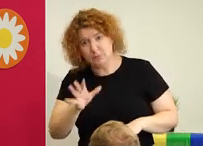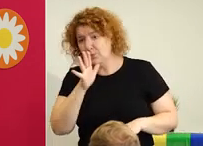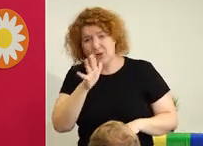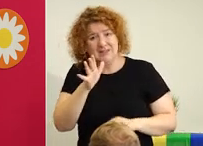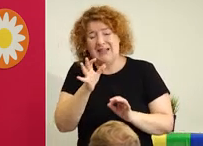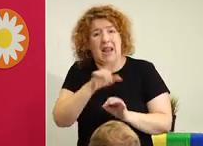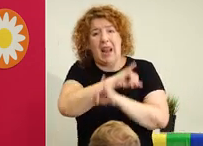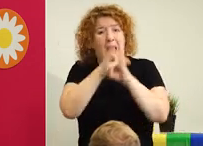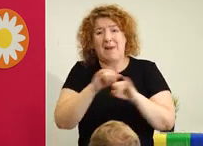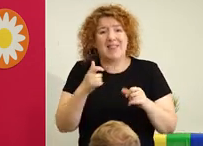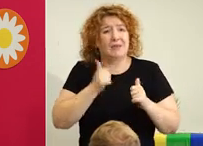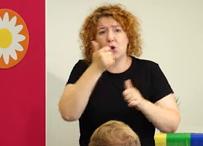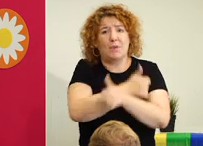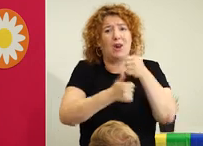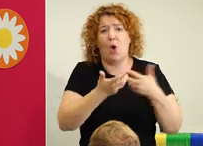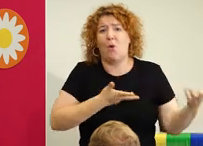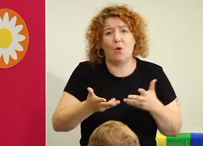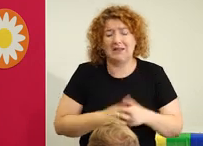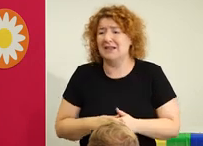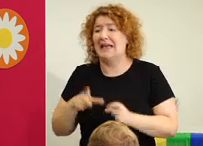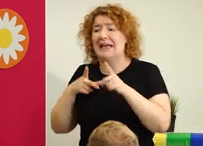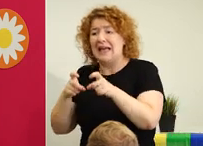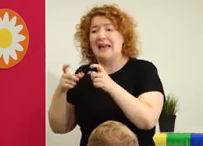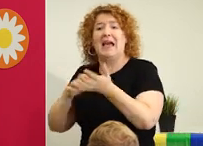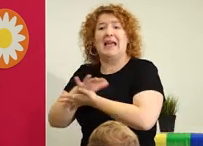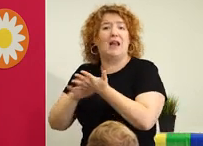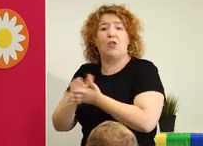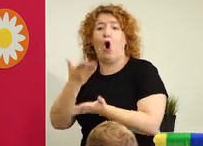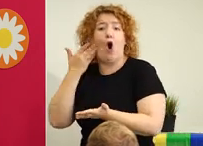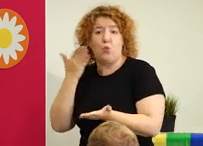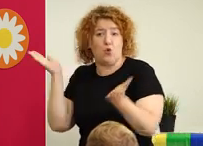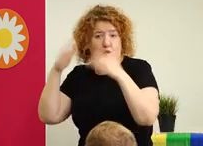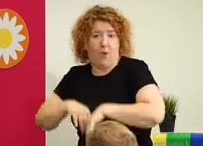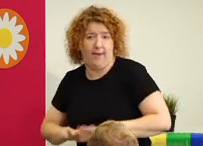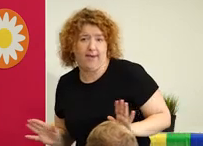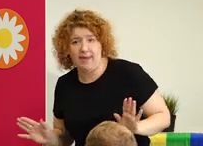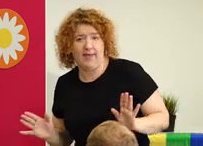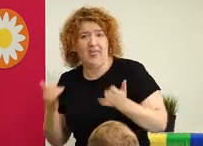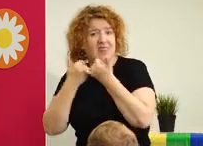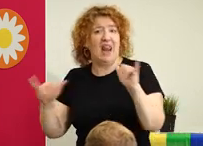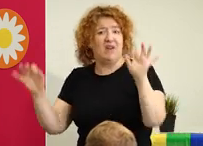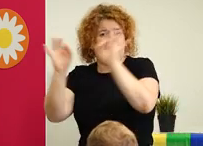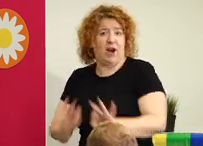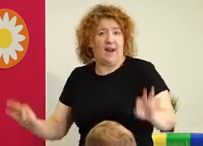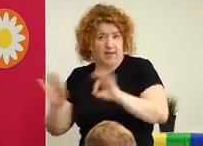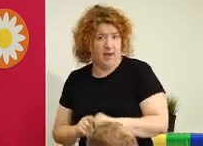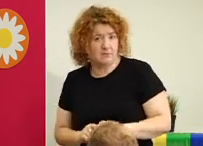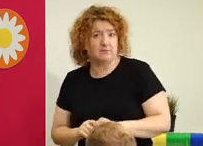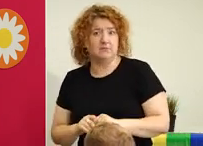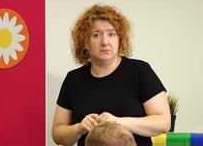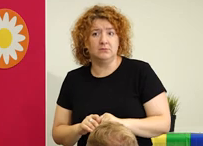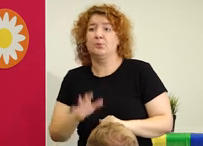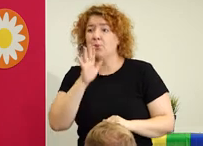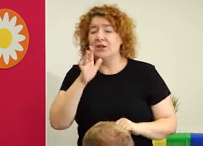tarea política más urgente. En guerra y en genocidio no hay orgullo y no va a haber nada que celebrar. Y por eso es tan importante